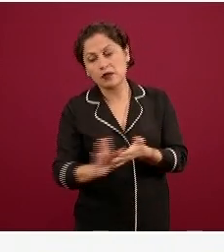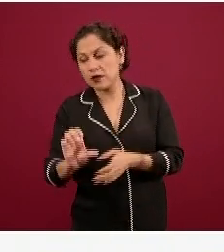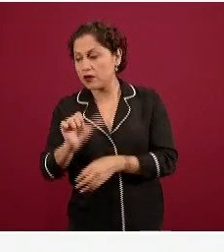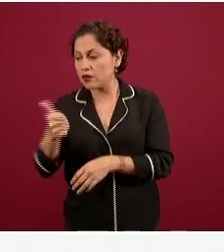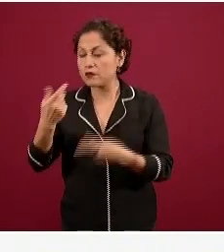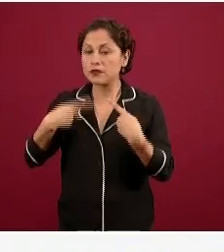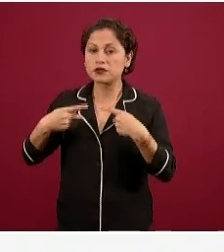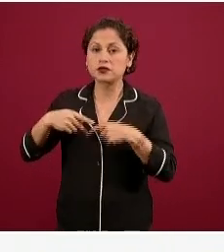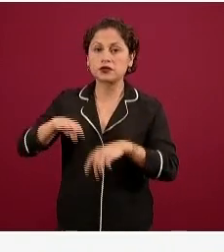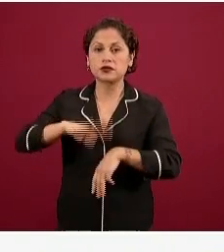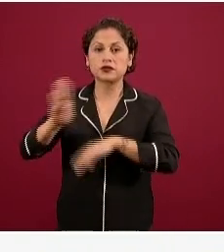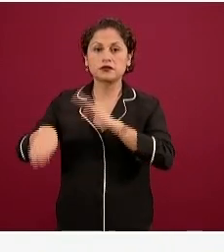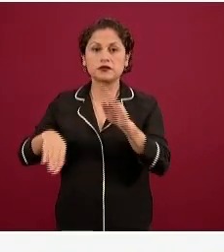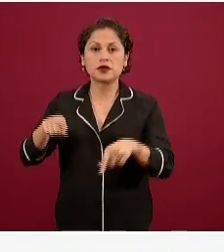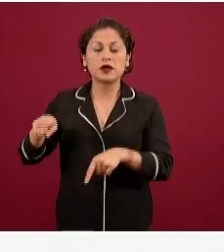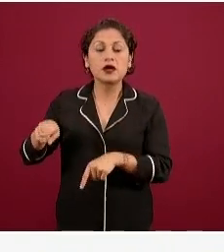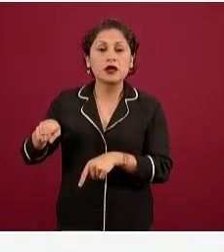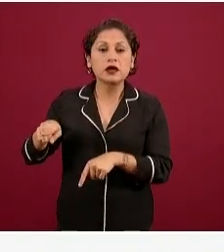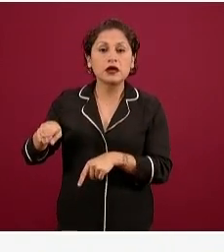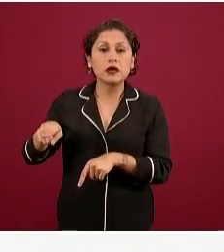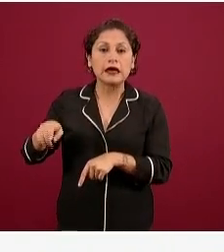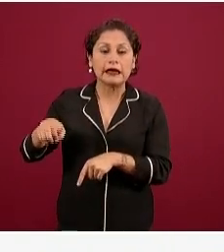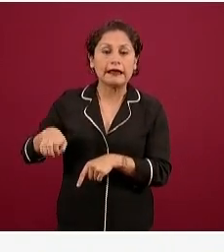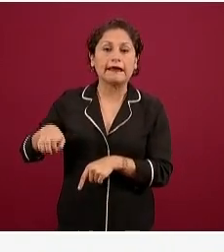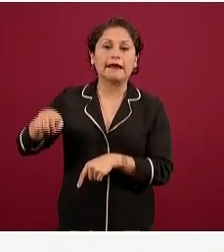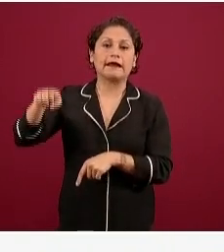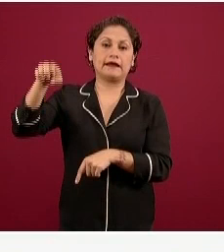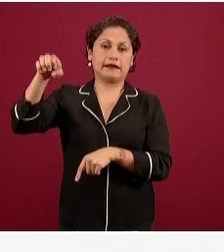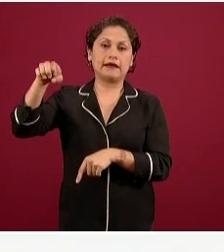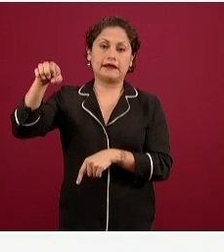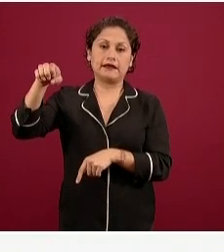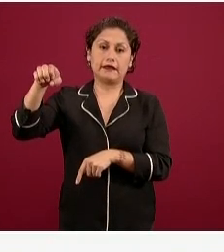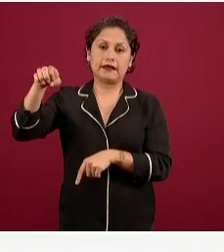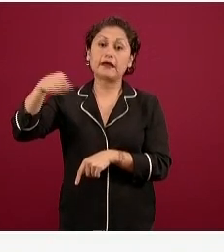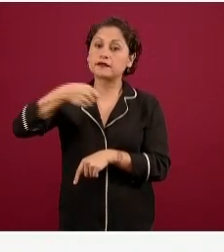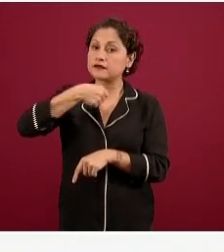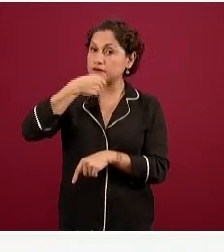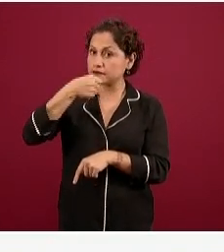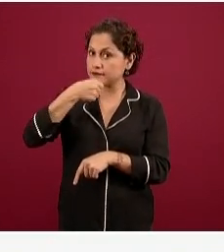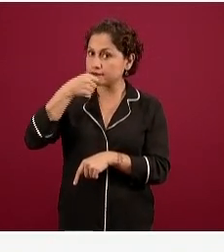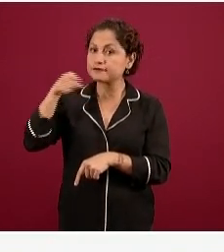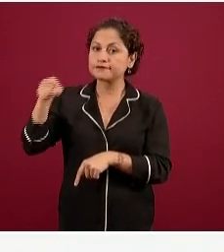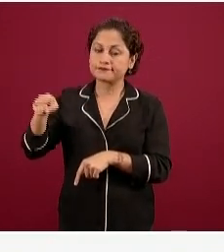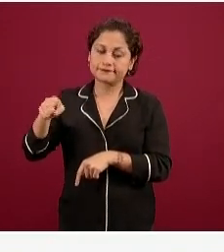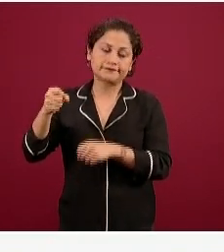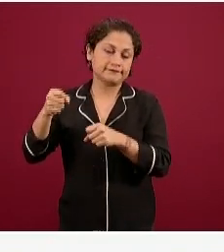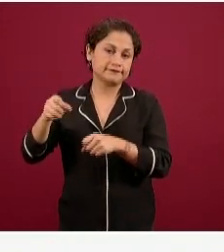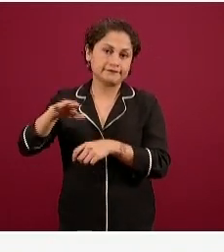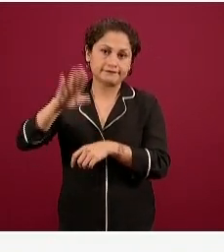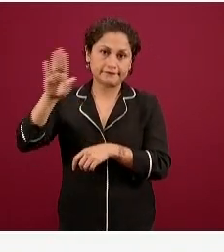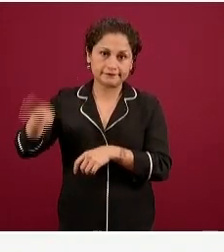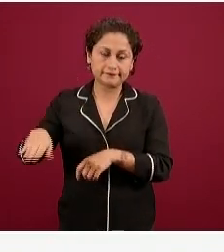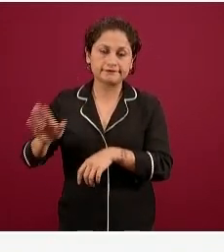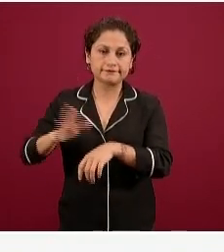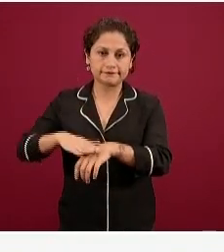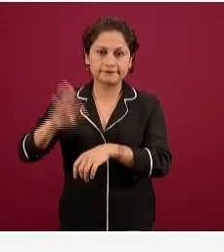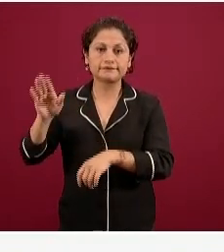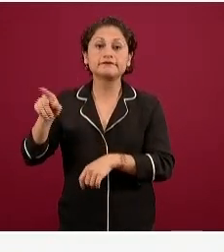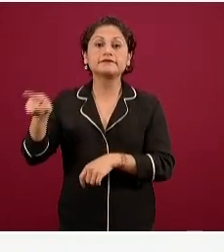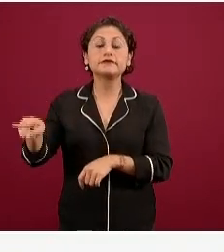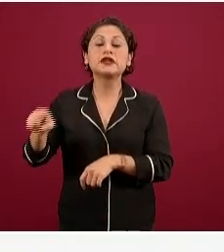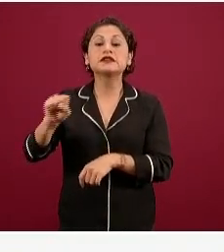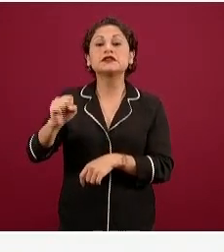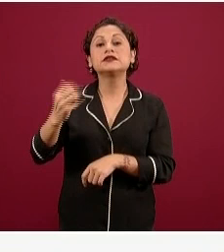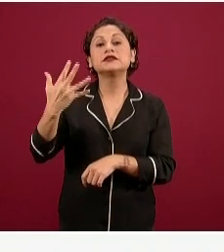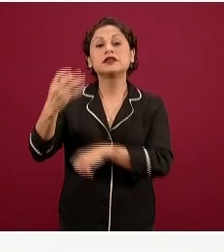las defunciones se ubican en grupos de edad más elevados y sobre todo destaca el de mayores de 65